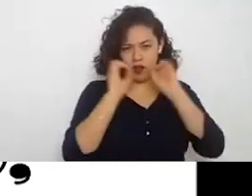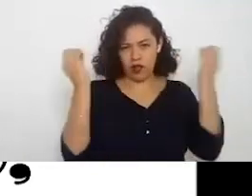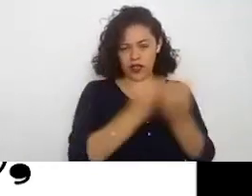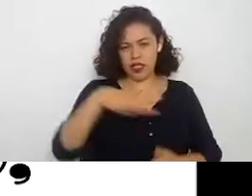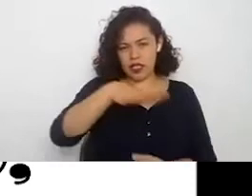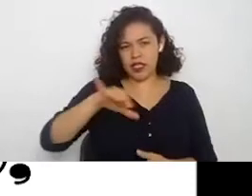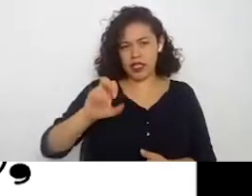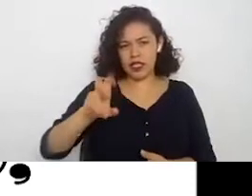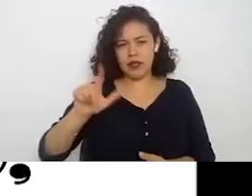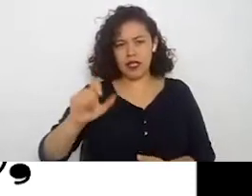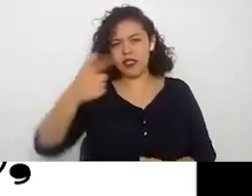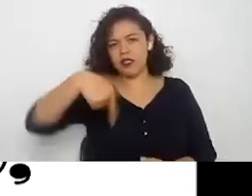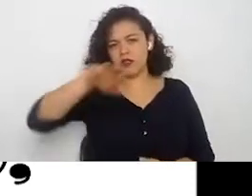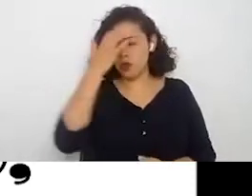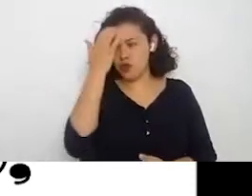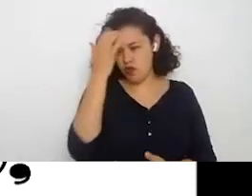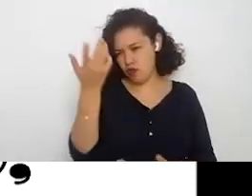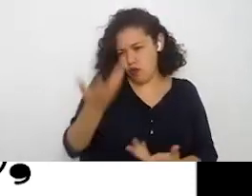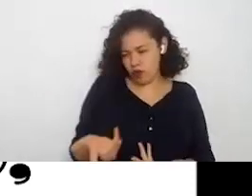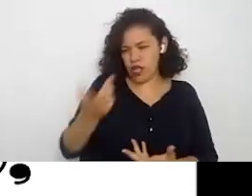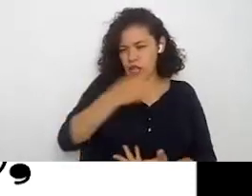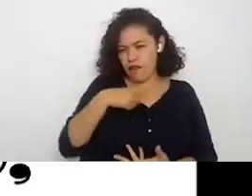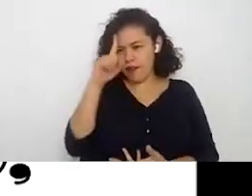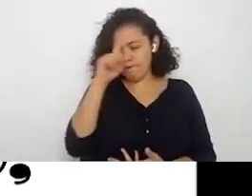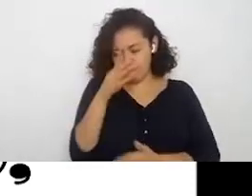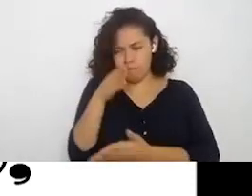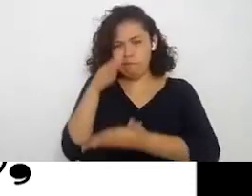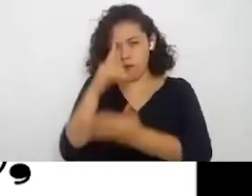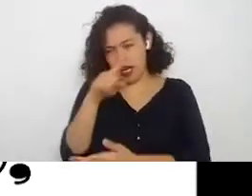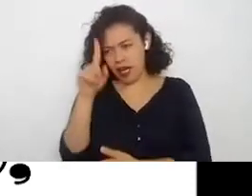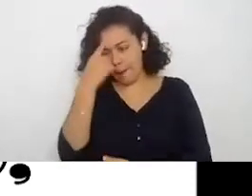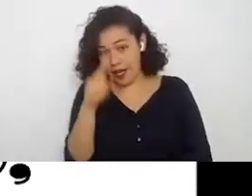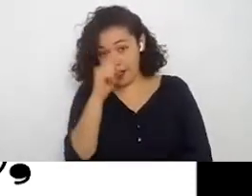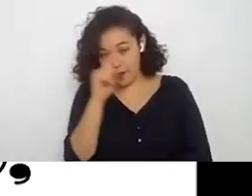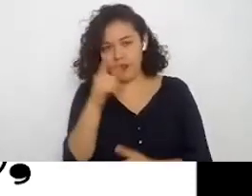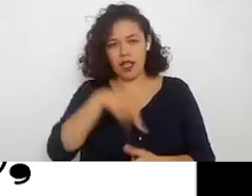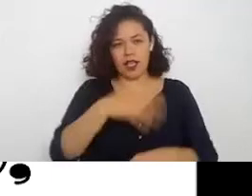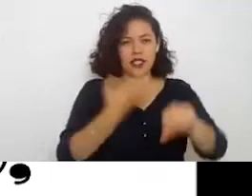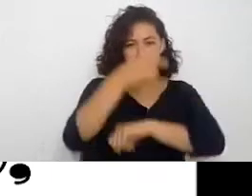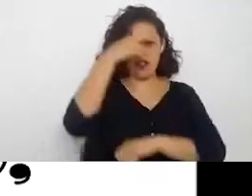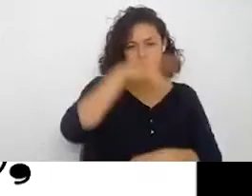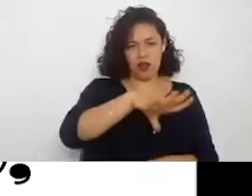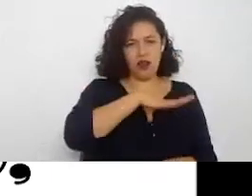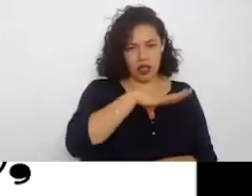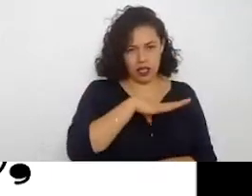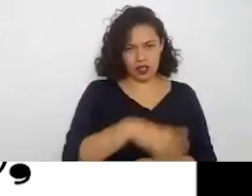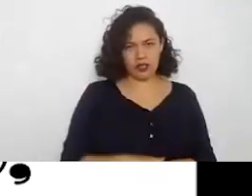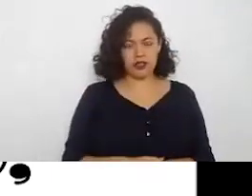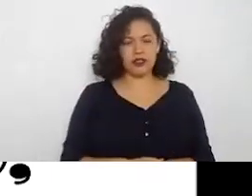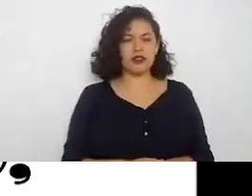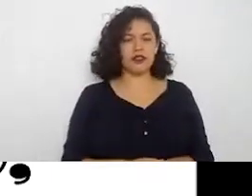civiles. Tenemos algunos, sobre todo en el Estado de México, está